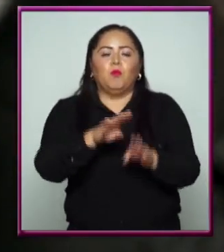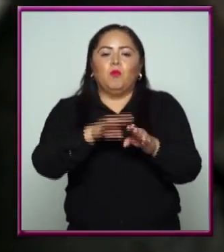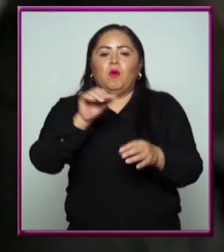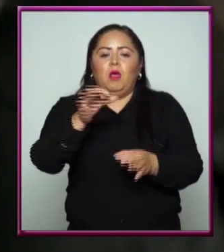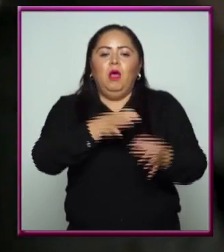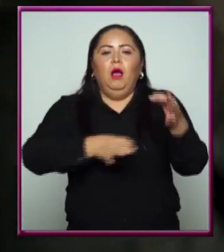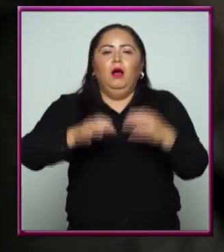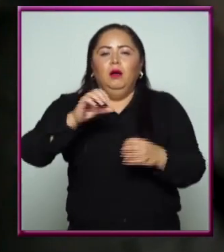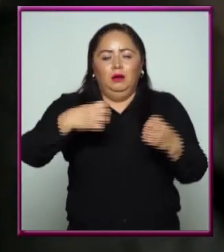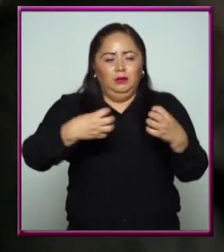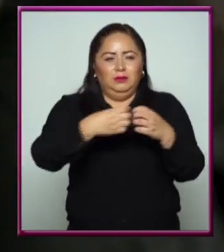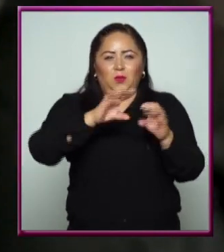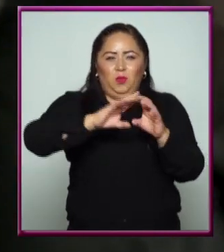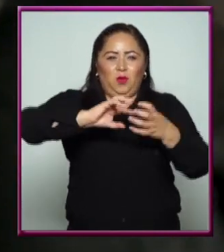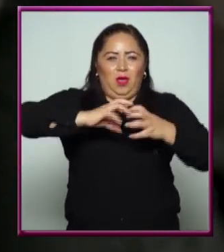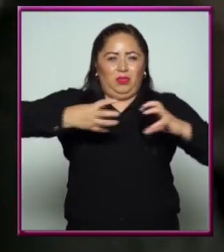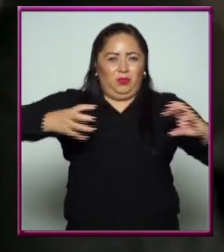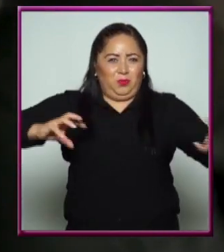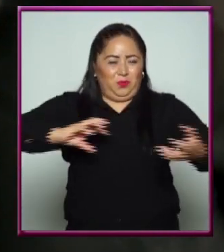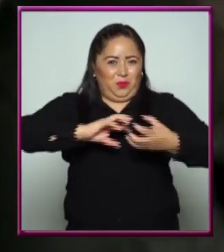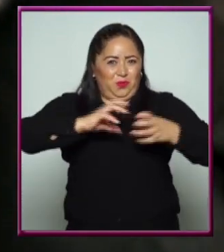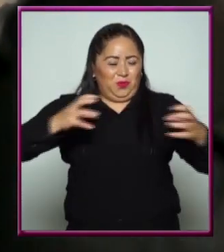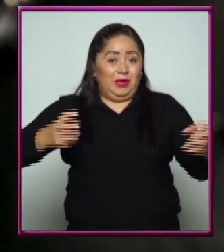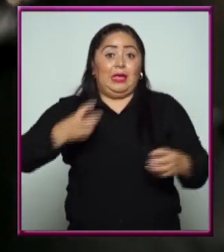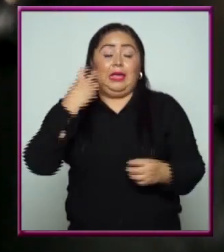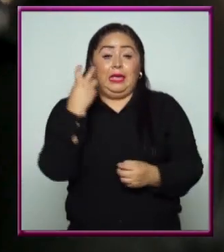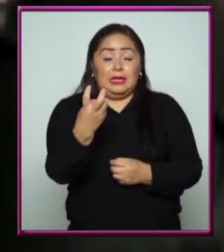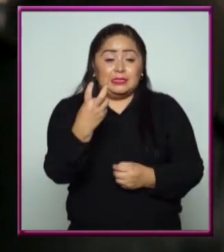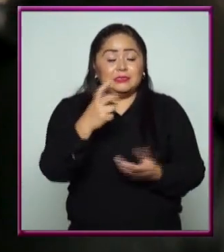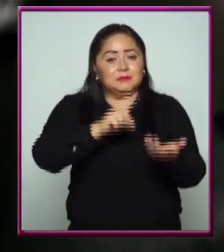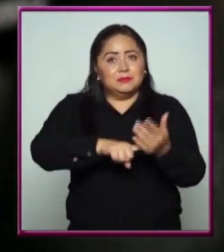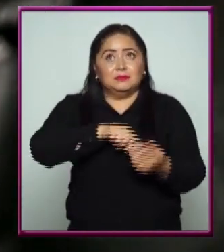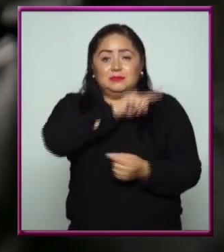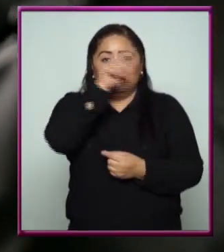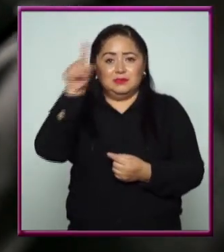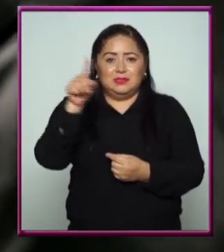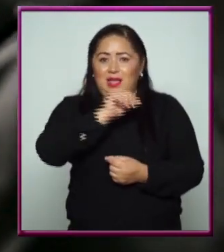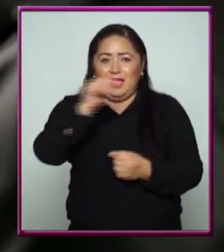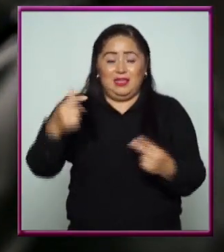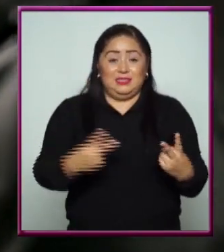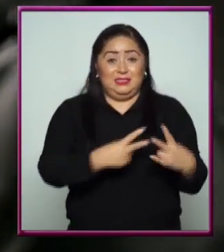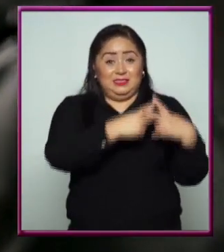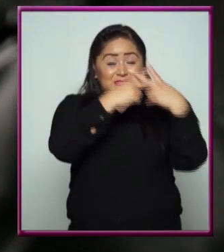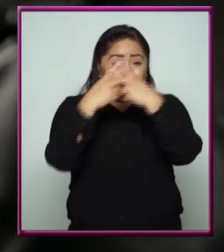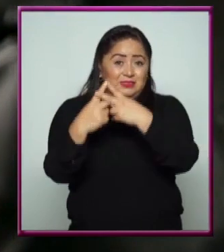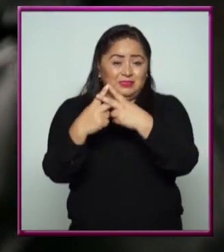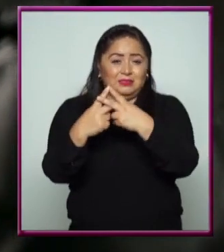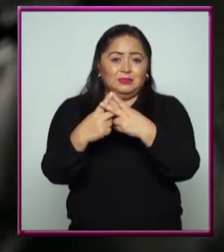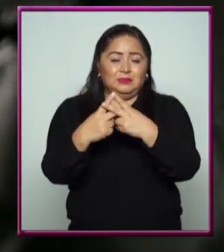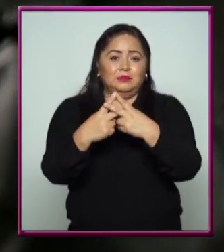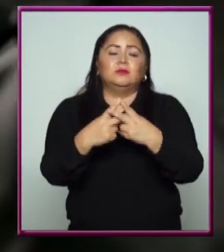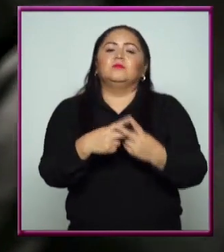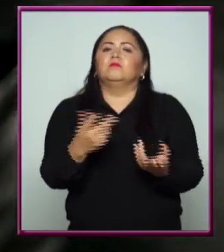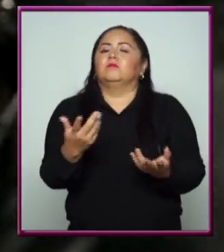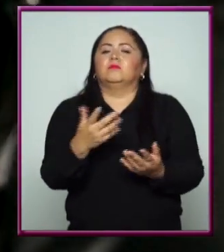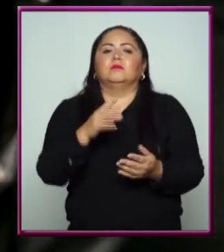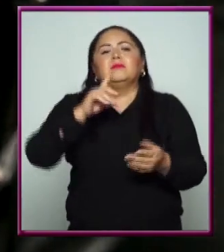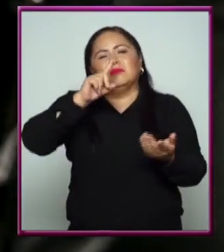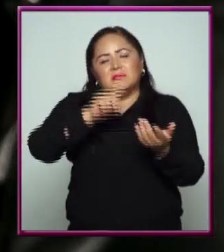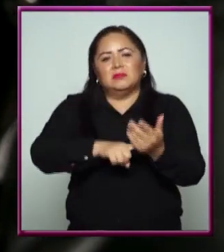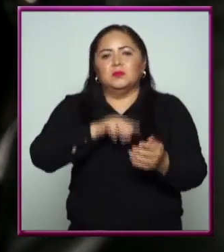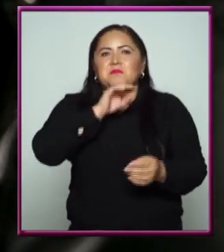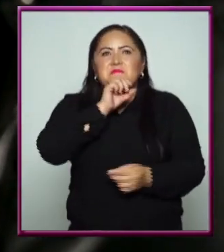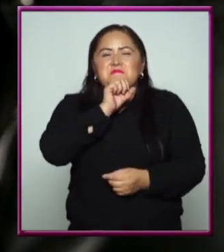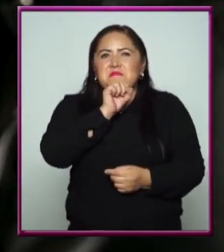átomo de helio, ¿sí? Y así, en los interiores de las estrellas, se están, por medio de